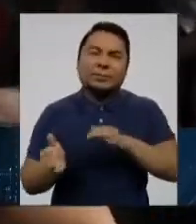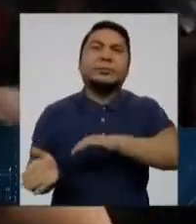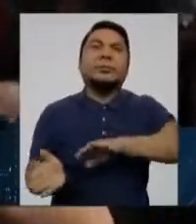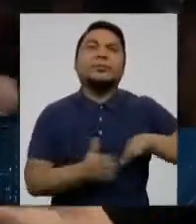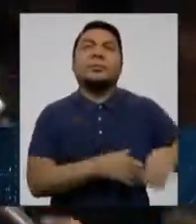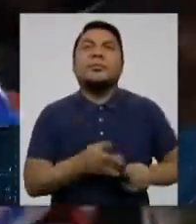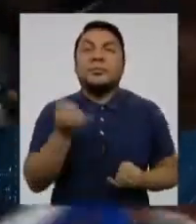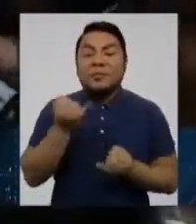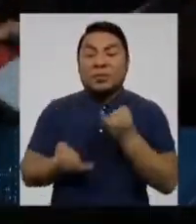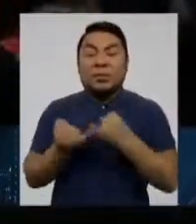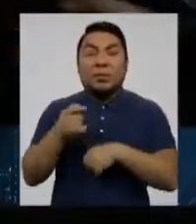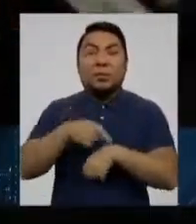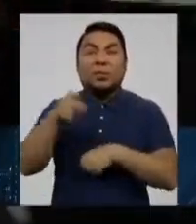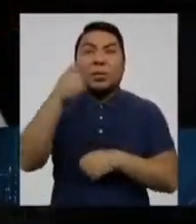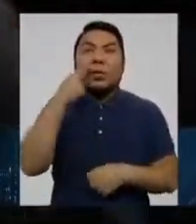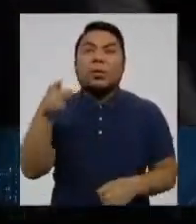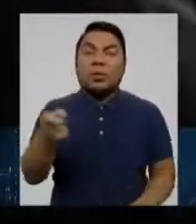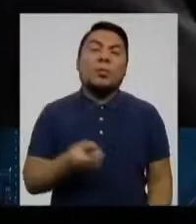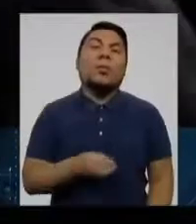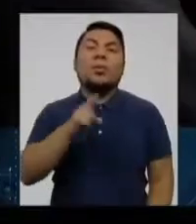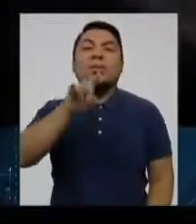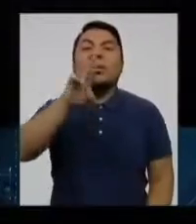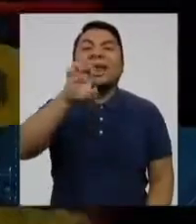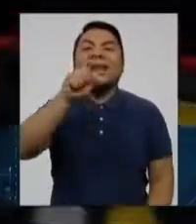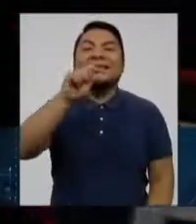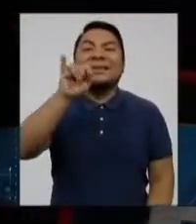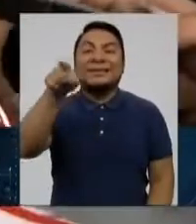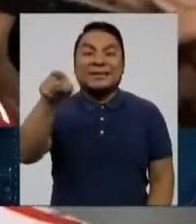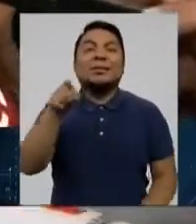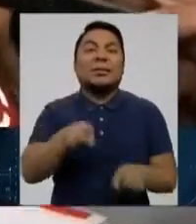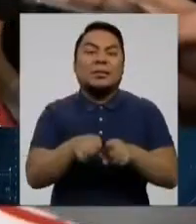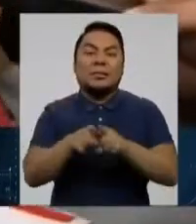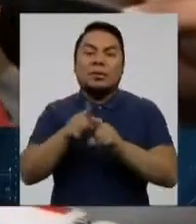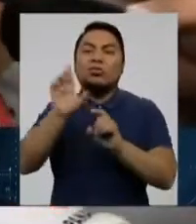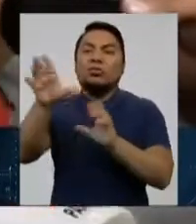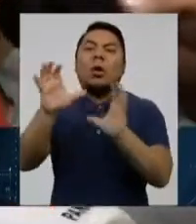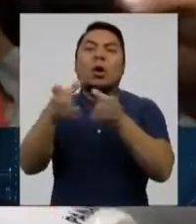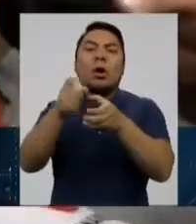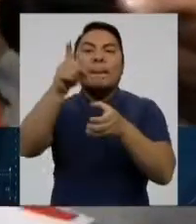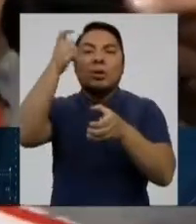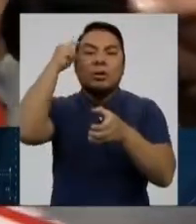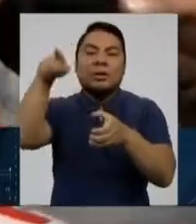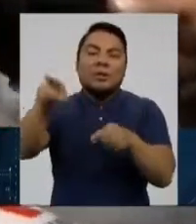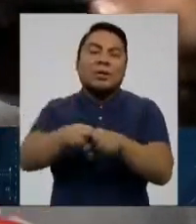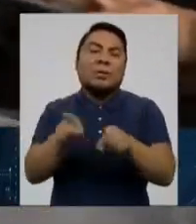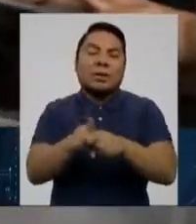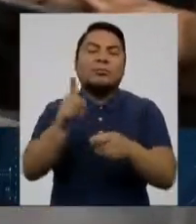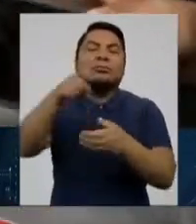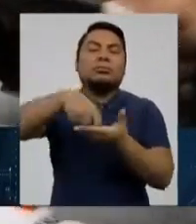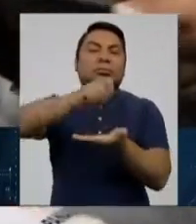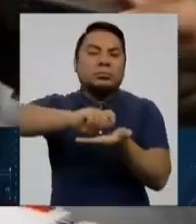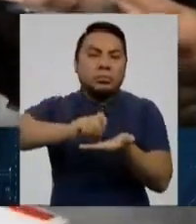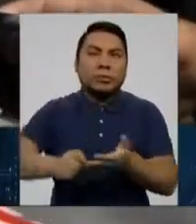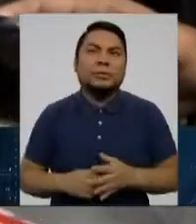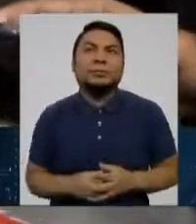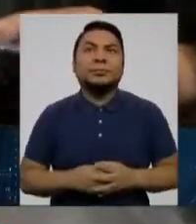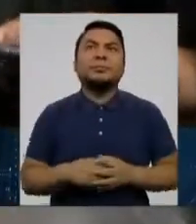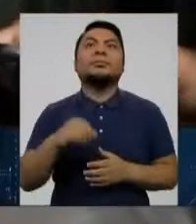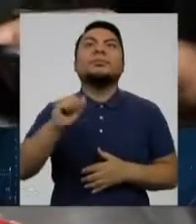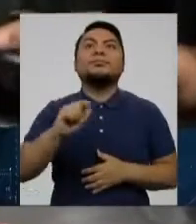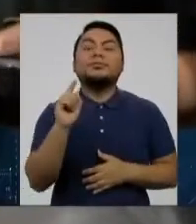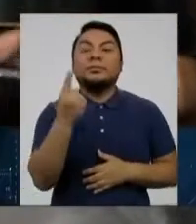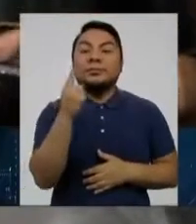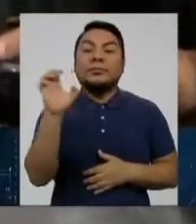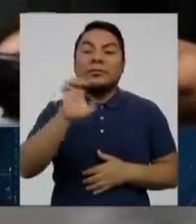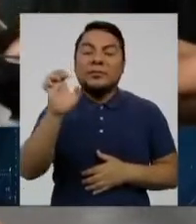minutos hizo lo propio el exministro Daniel Urresti con el partido Podemos Perú. Los 5 programas que voy a poner en ejecución a partir del